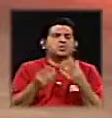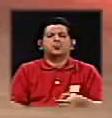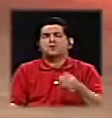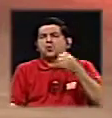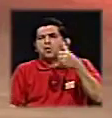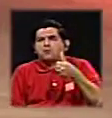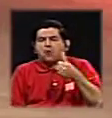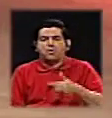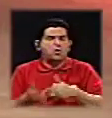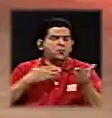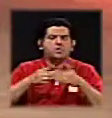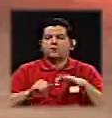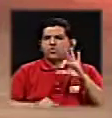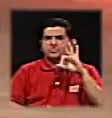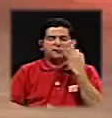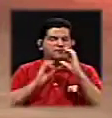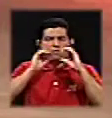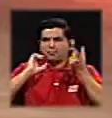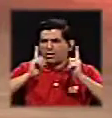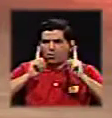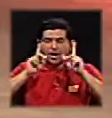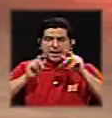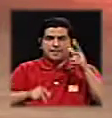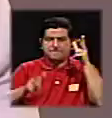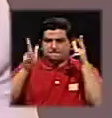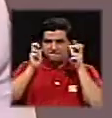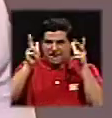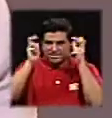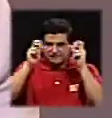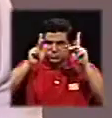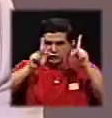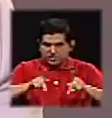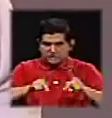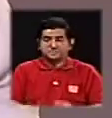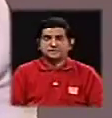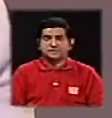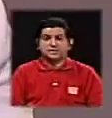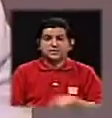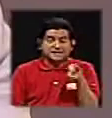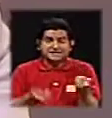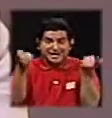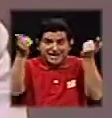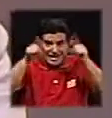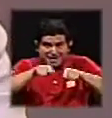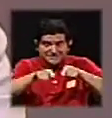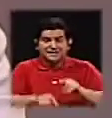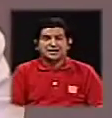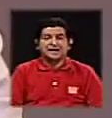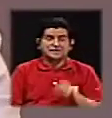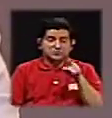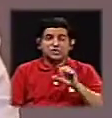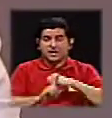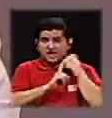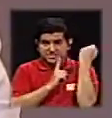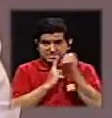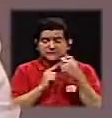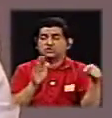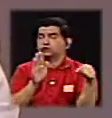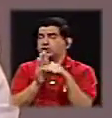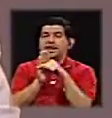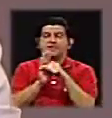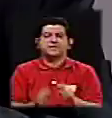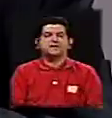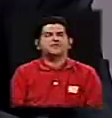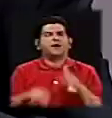de cualquier medio que se informe, la percepción de las personas, al menos en este caso y para esta coyuntura, es negativa. ¿Y